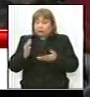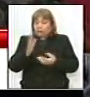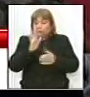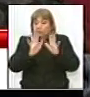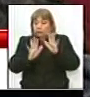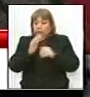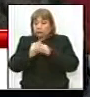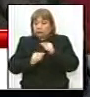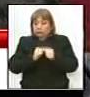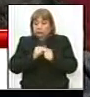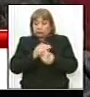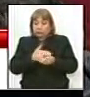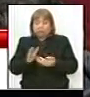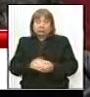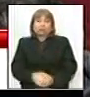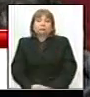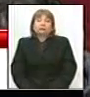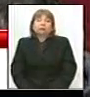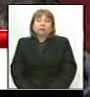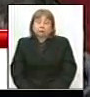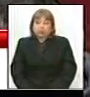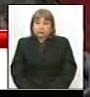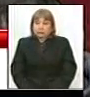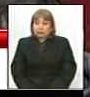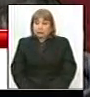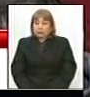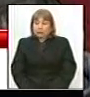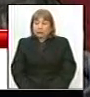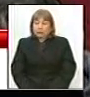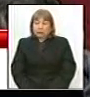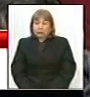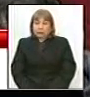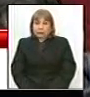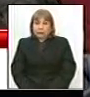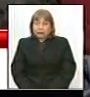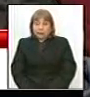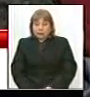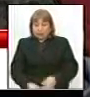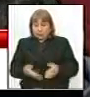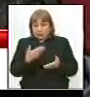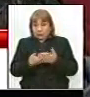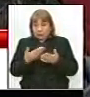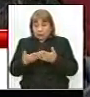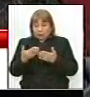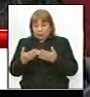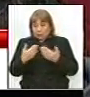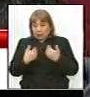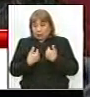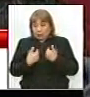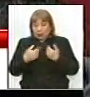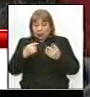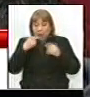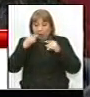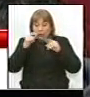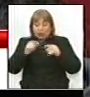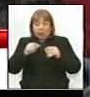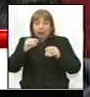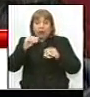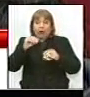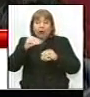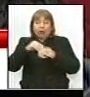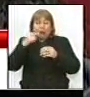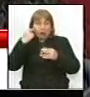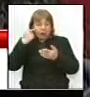10 años entonces esos criterios tienen que ser tomados en cuenta